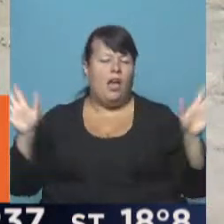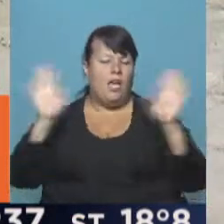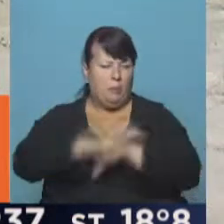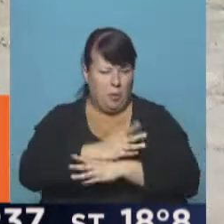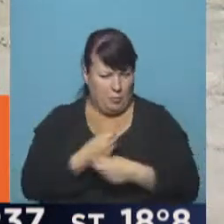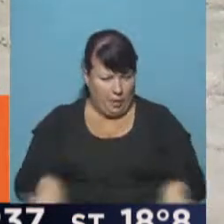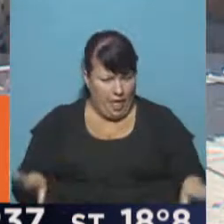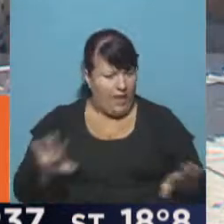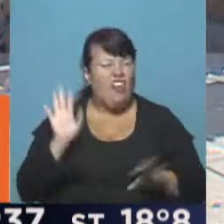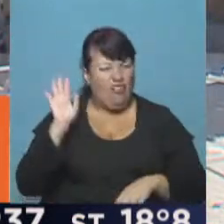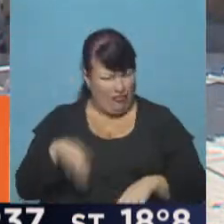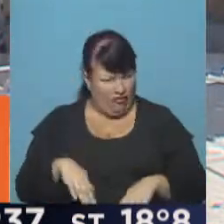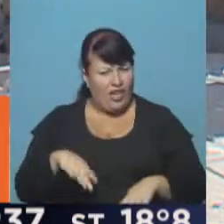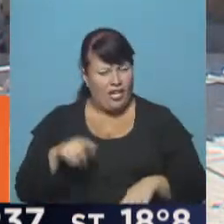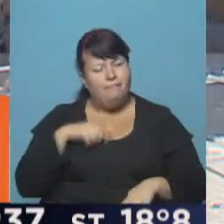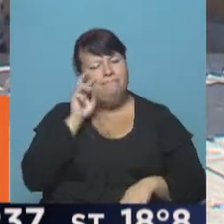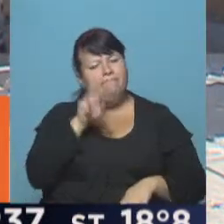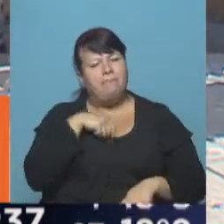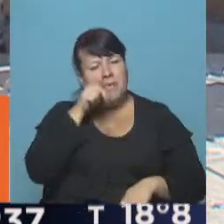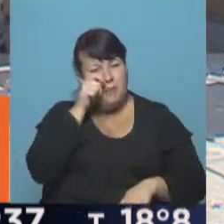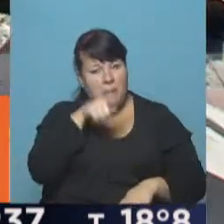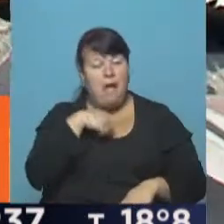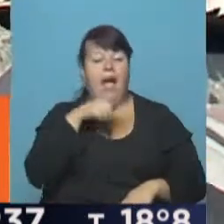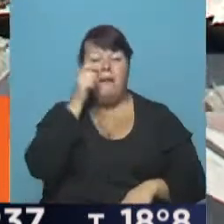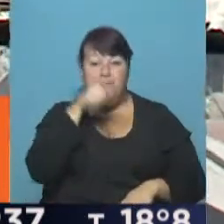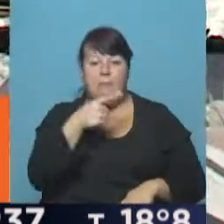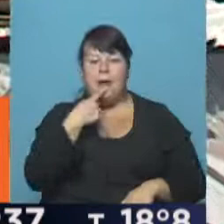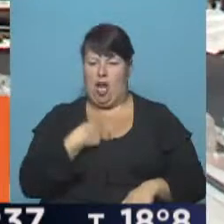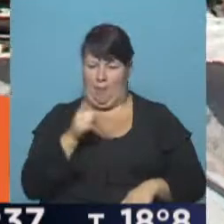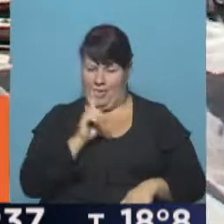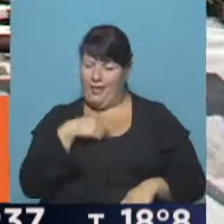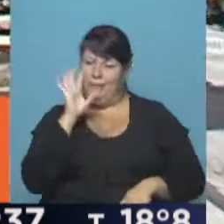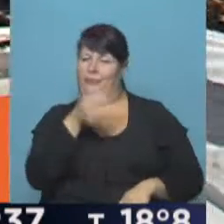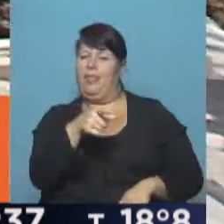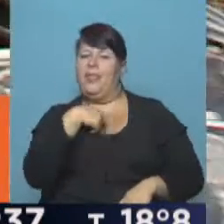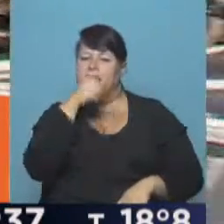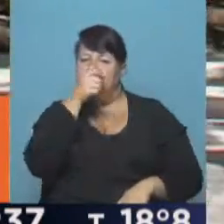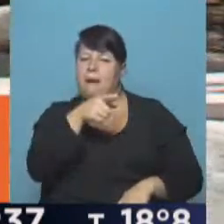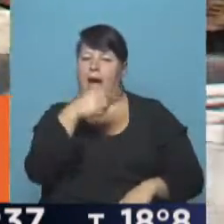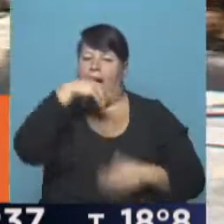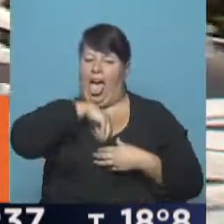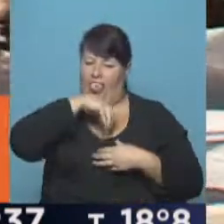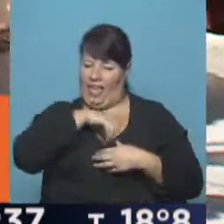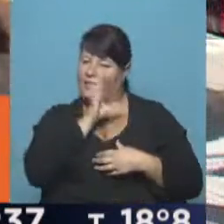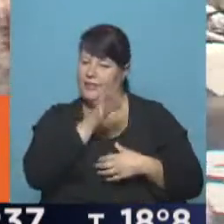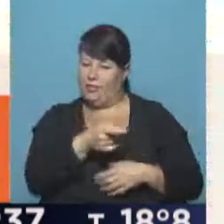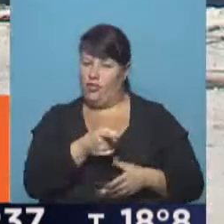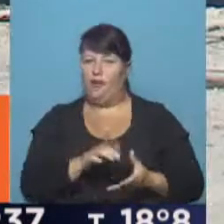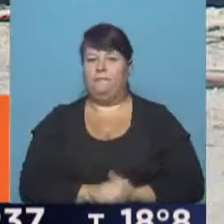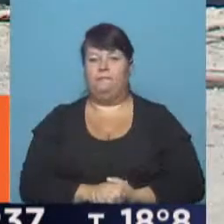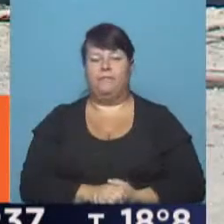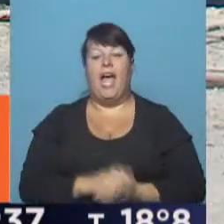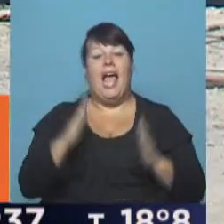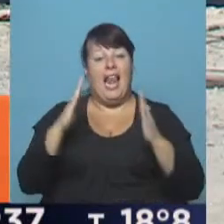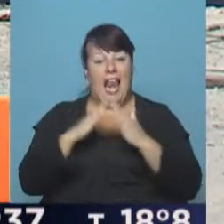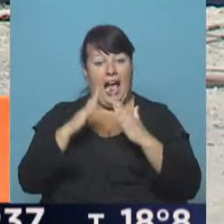pierde. Es muy feo. Yo le veía a mi papá no me decía nada, pero veía que la procesión iba por dentro. La